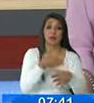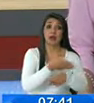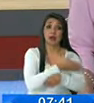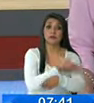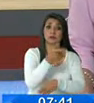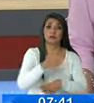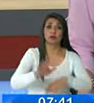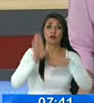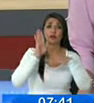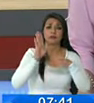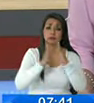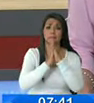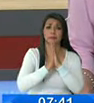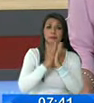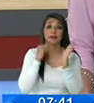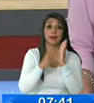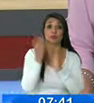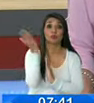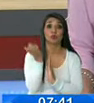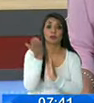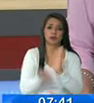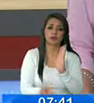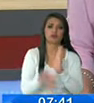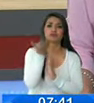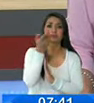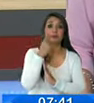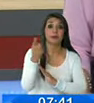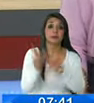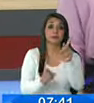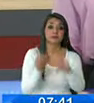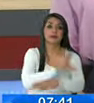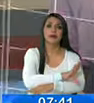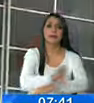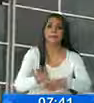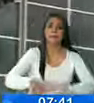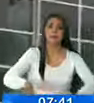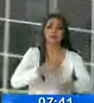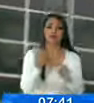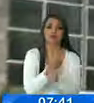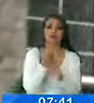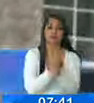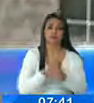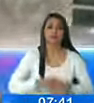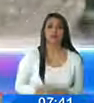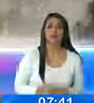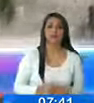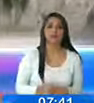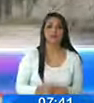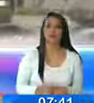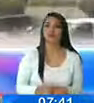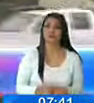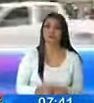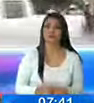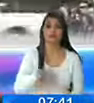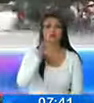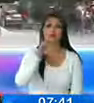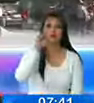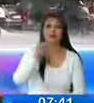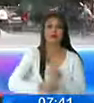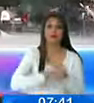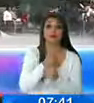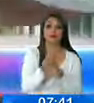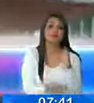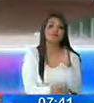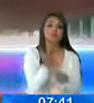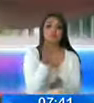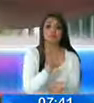ofrecidas. Una de ellas, el aumento de la pensión jubilar para campesinos. En el marco de la celebración de los 90 años de creación de lo que hoy